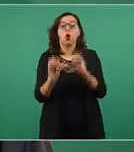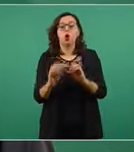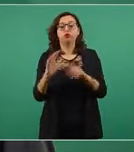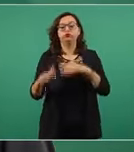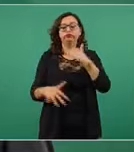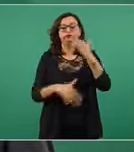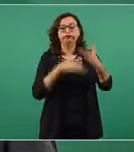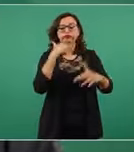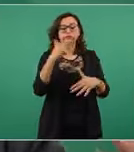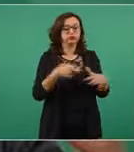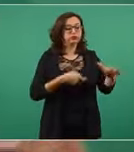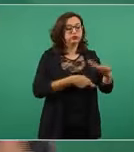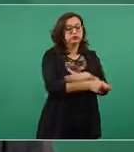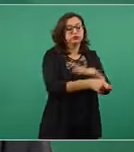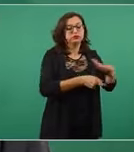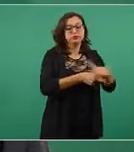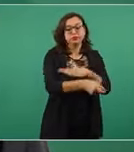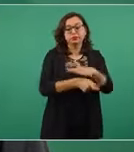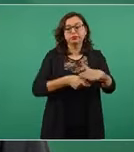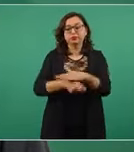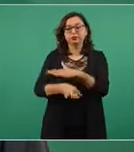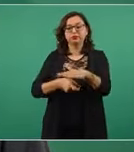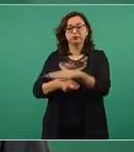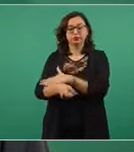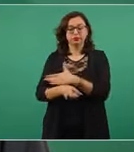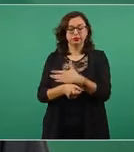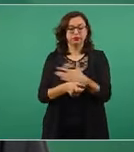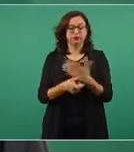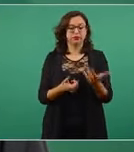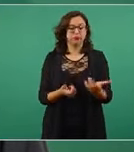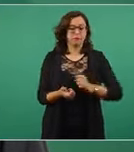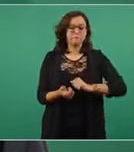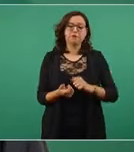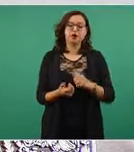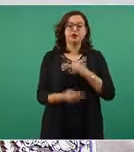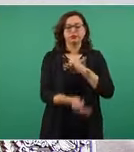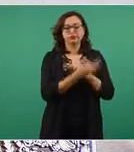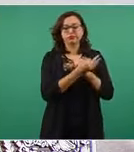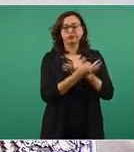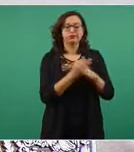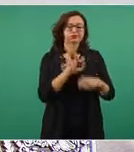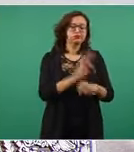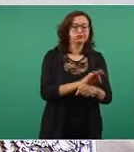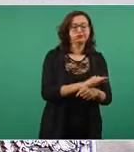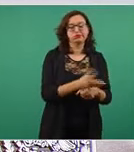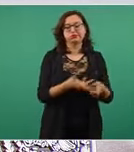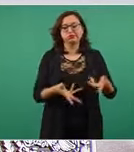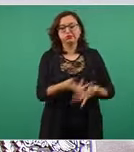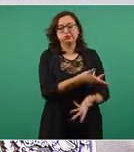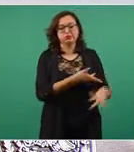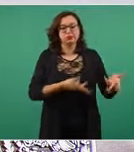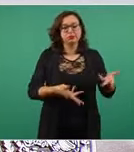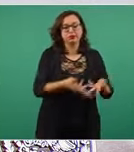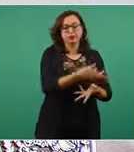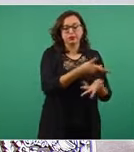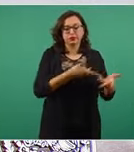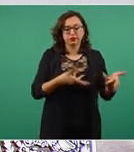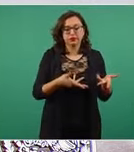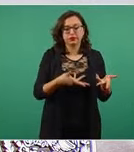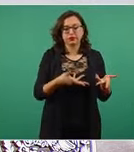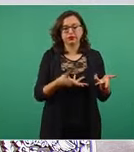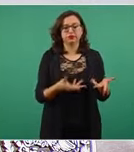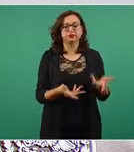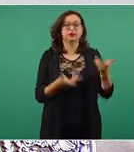para tener clientelas políticas. para